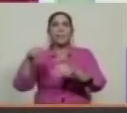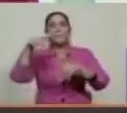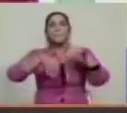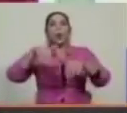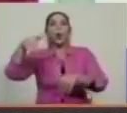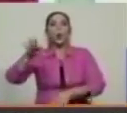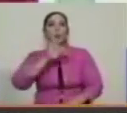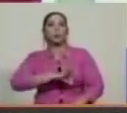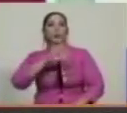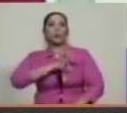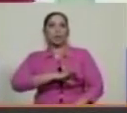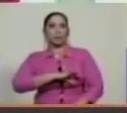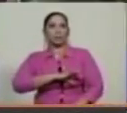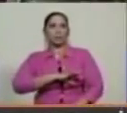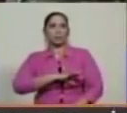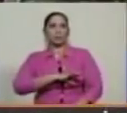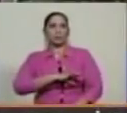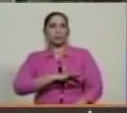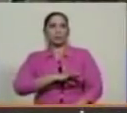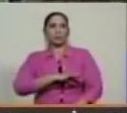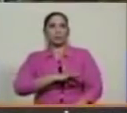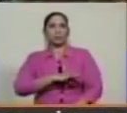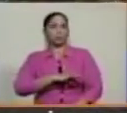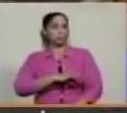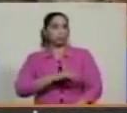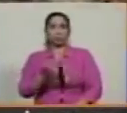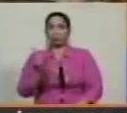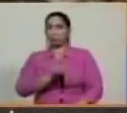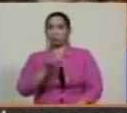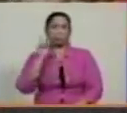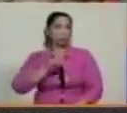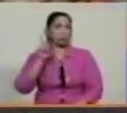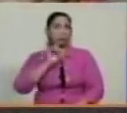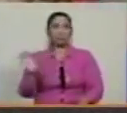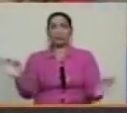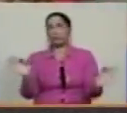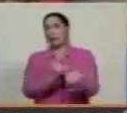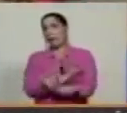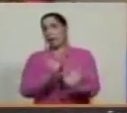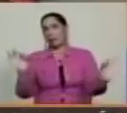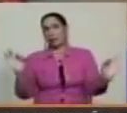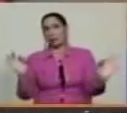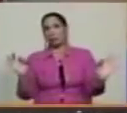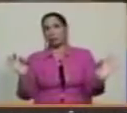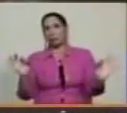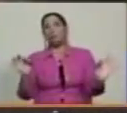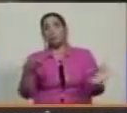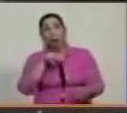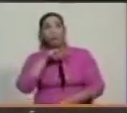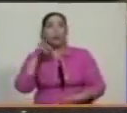socialismo. No engañó a nadie. No engañó a nadie, habló con la verdad.